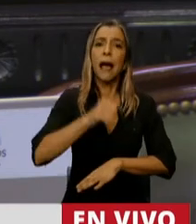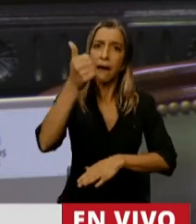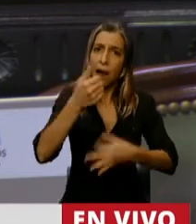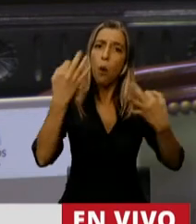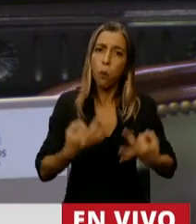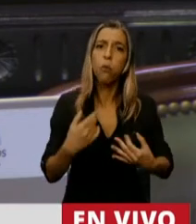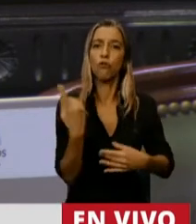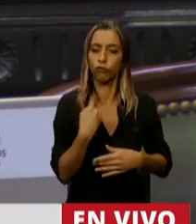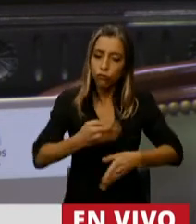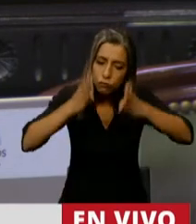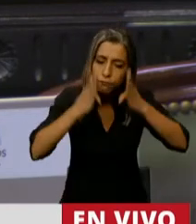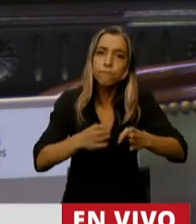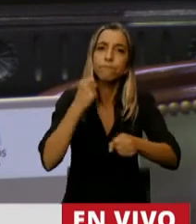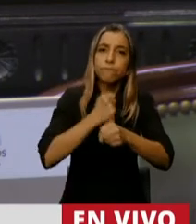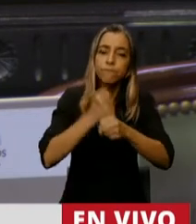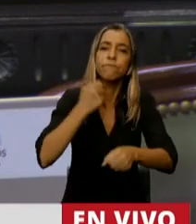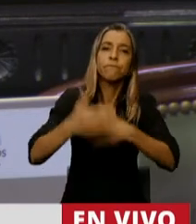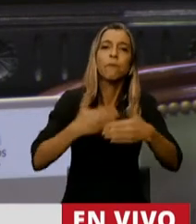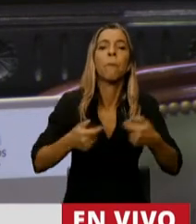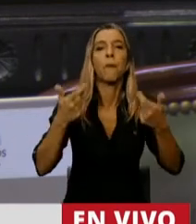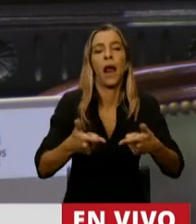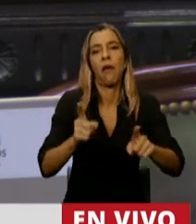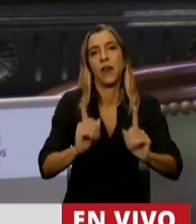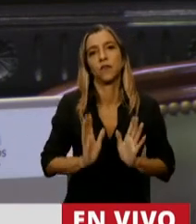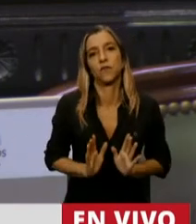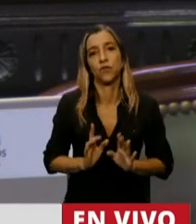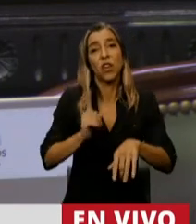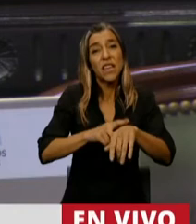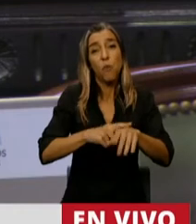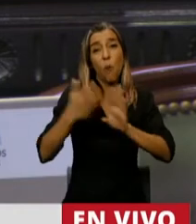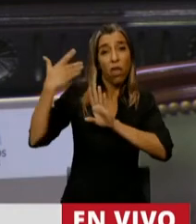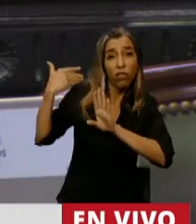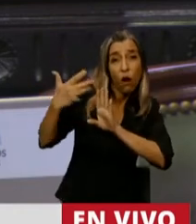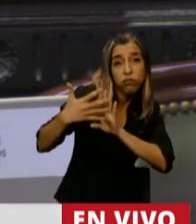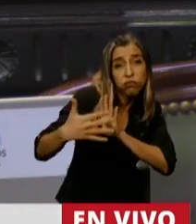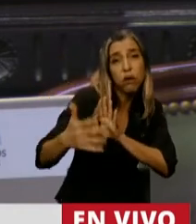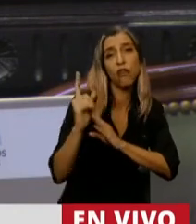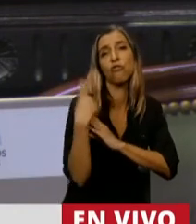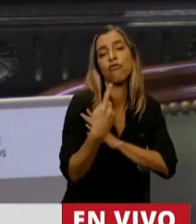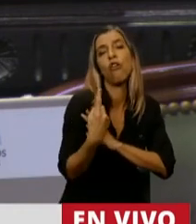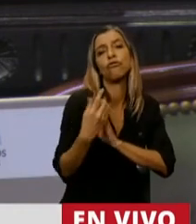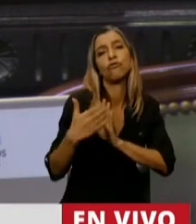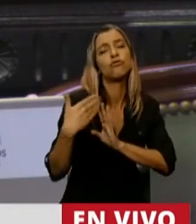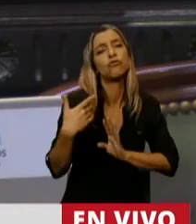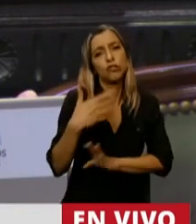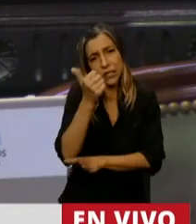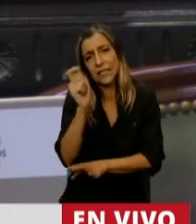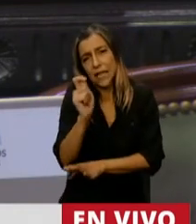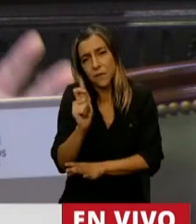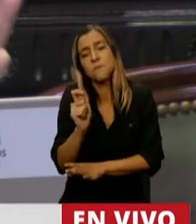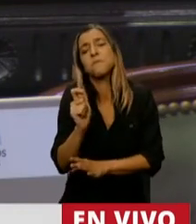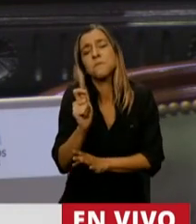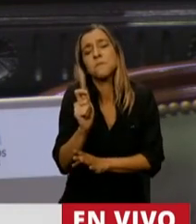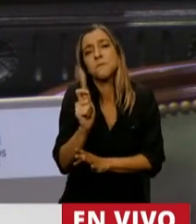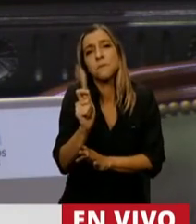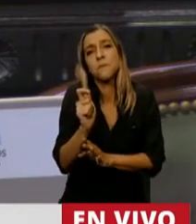que pasaron desde el proceso electoral hasta esta fecha, podemos decir que tuvimos las consecuencias en los últimos 6 meses del gobierno de Mauricio